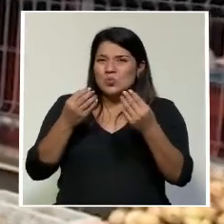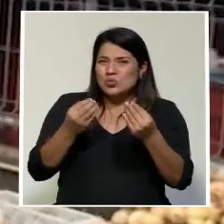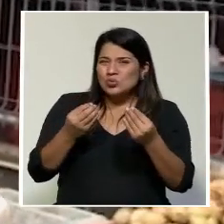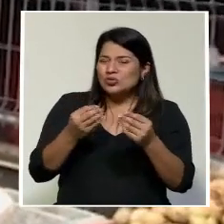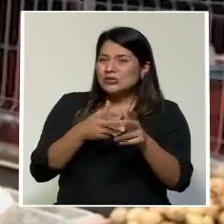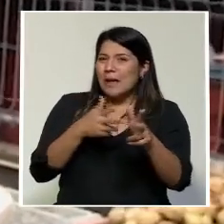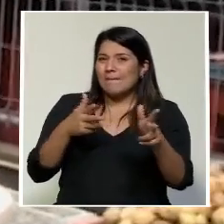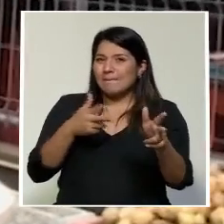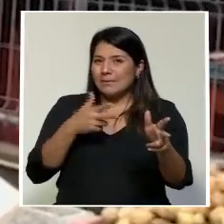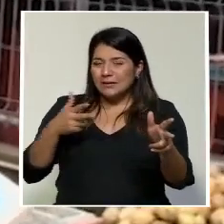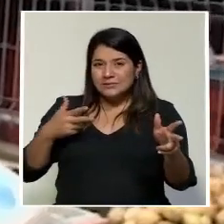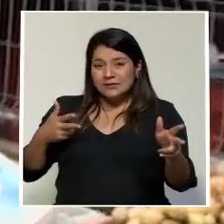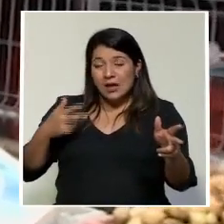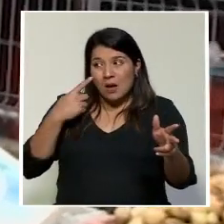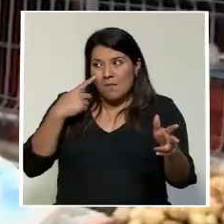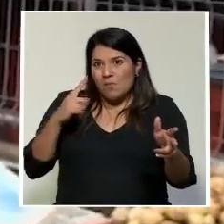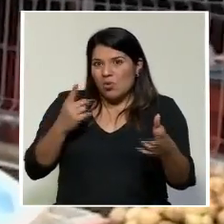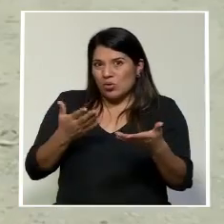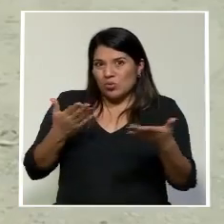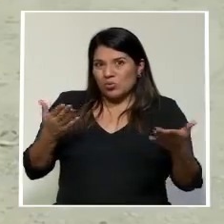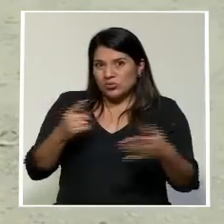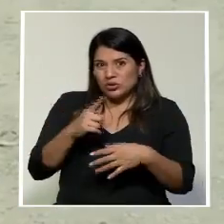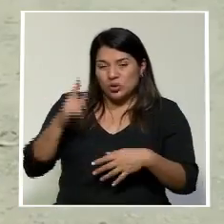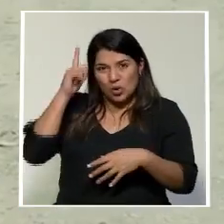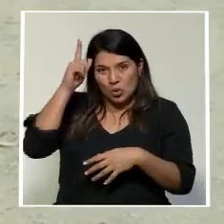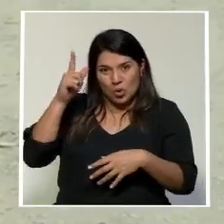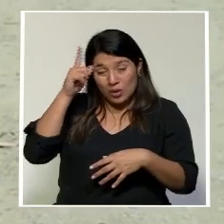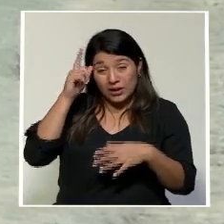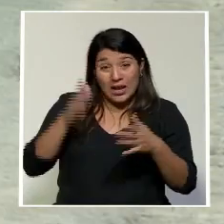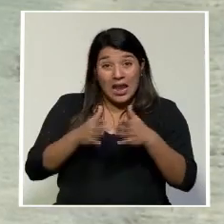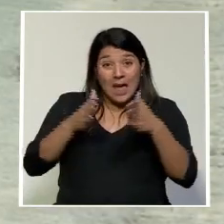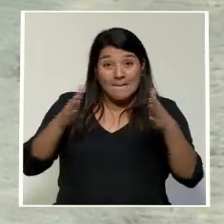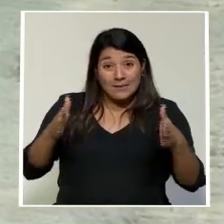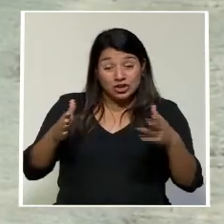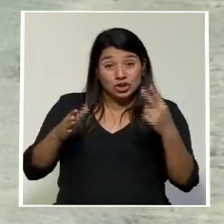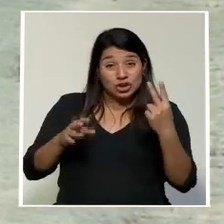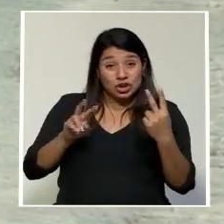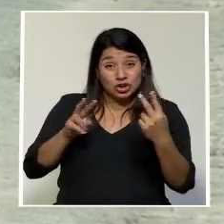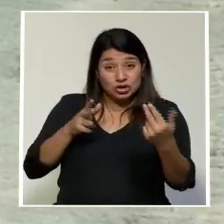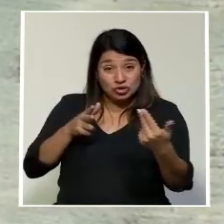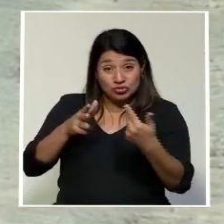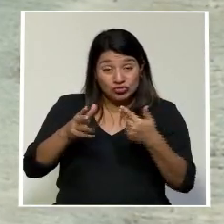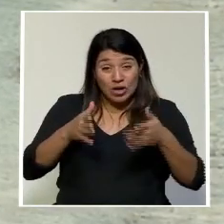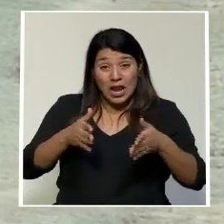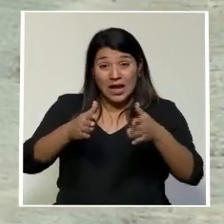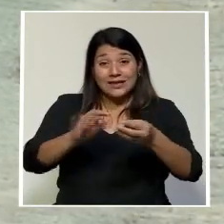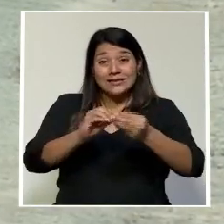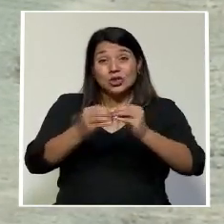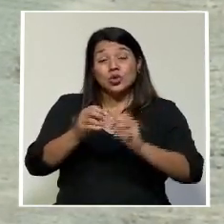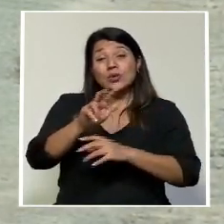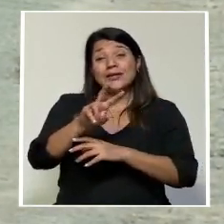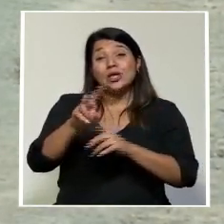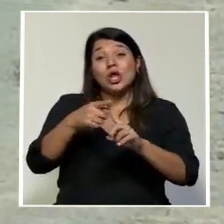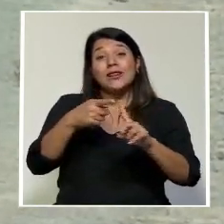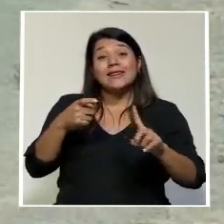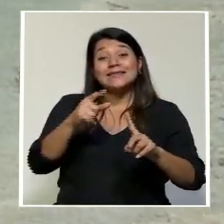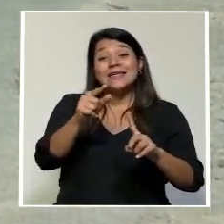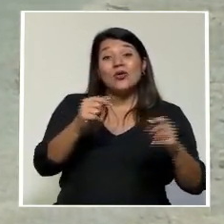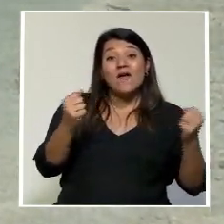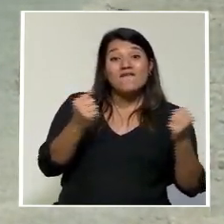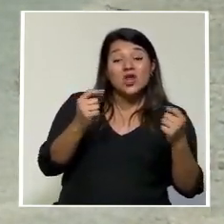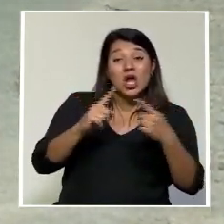presas por cosas ilógicas. La ampliación a cuatro carriles de la Ruta 32 desde el cruce de Río Frío hasta Limón